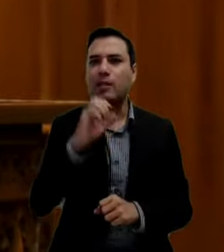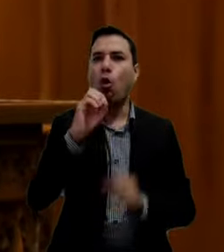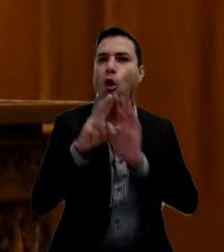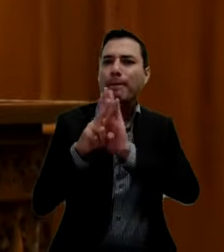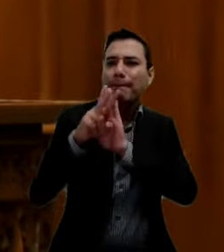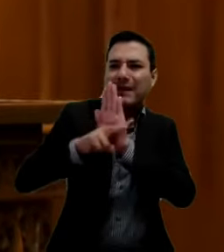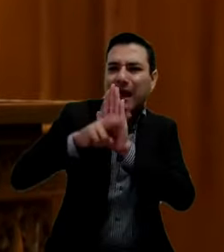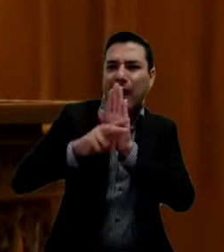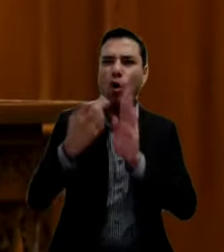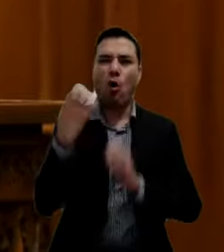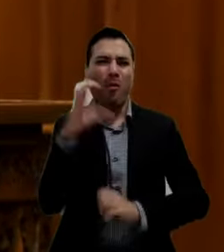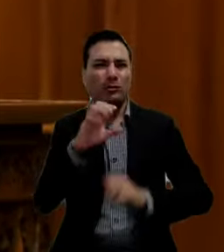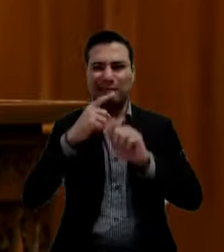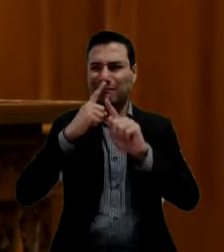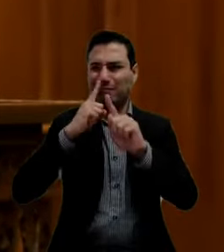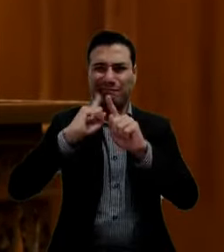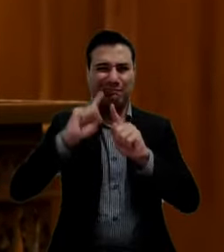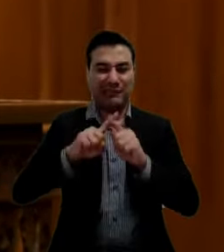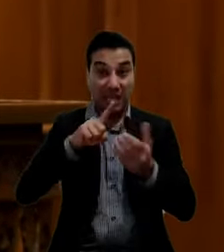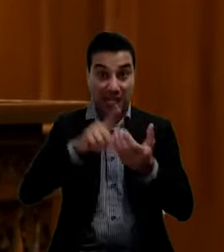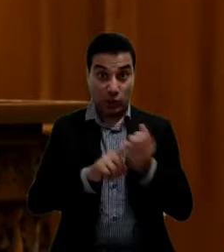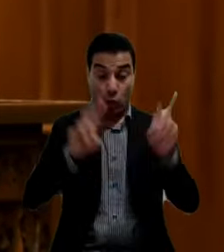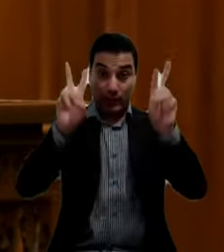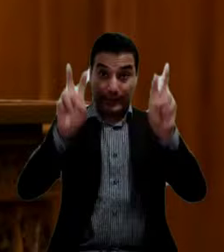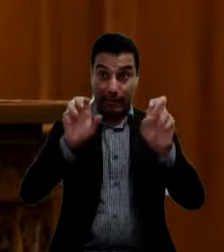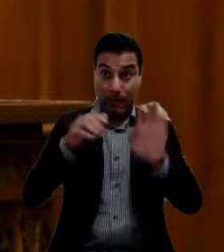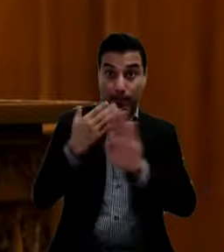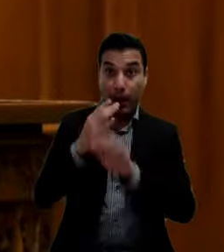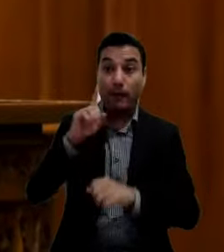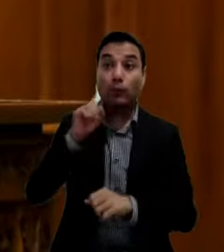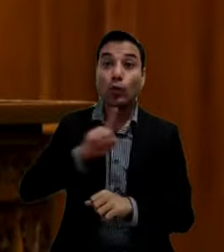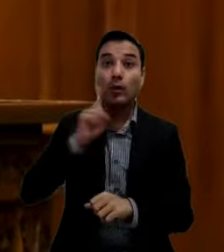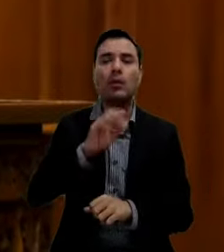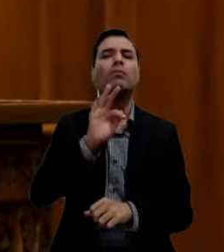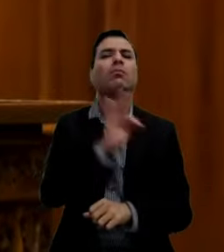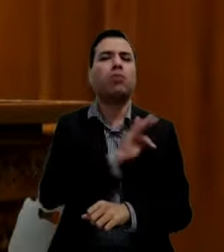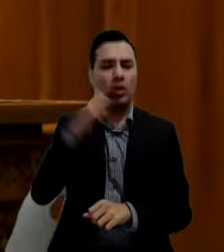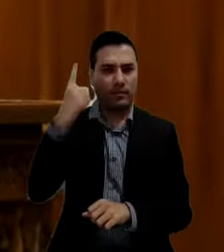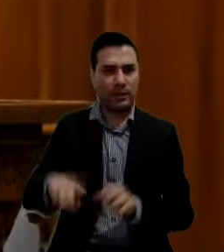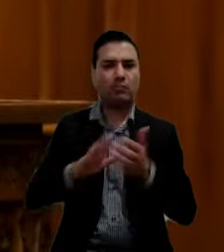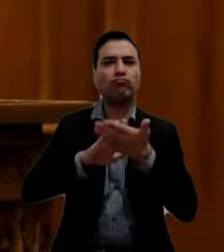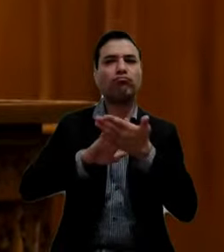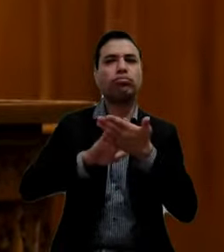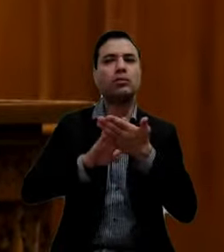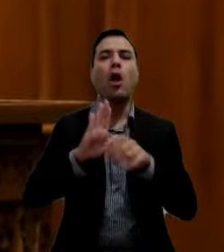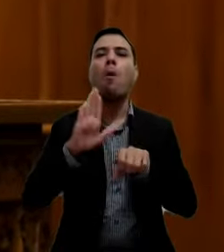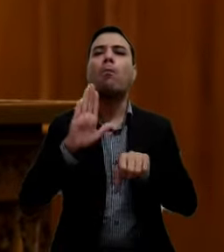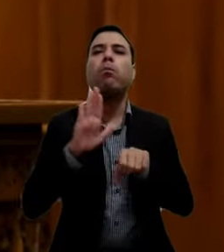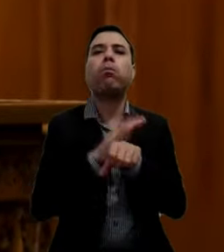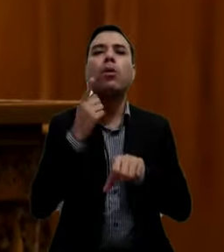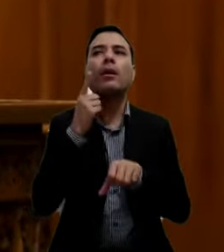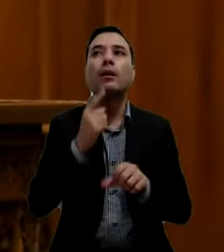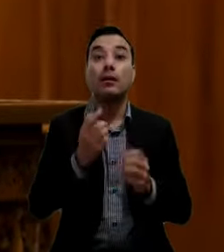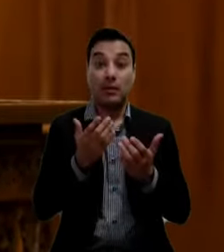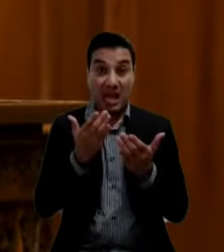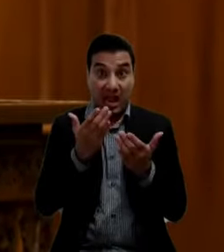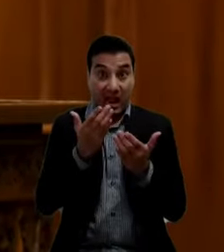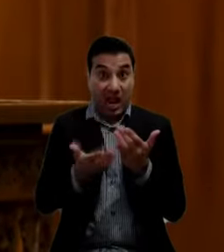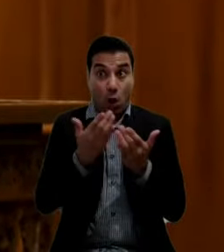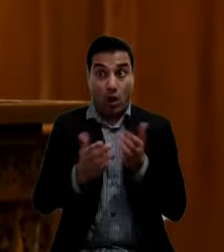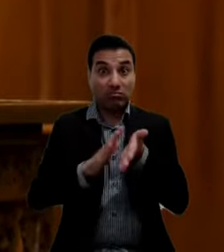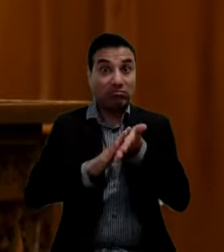violencia en contra de las mujeres, ya que en la actualidad no existe ningún método efectivo para erradicar dichas